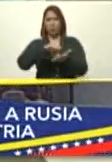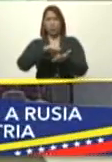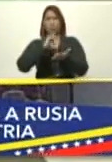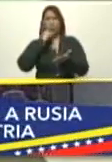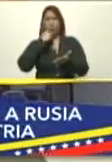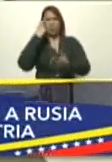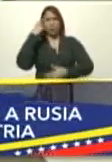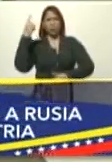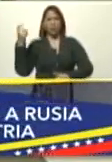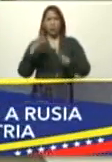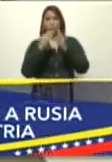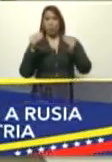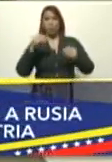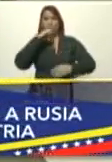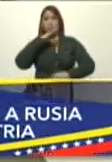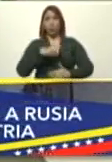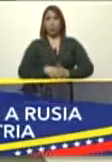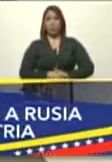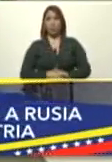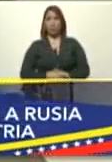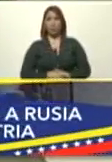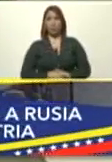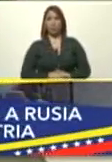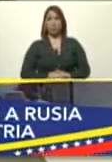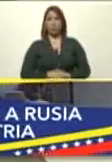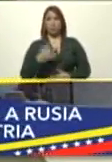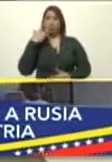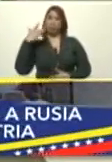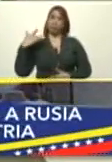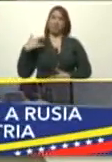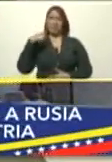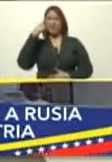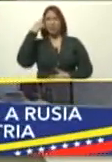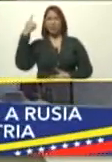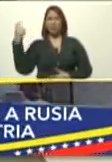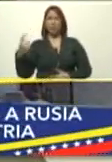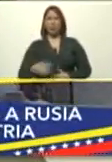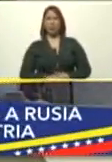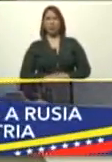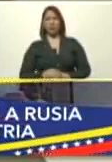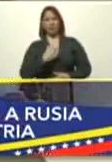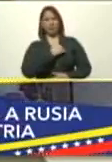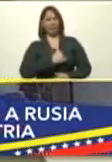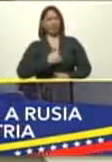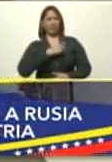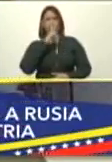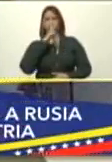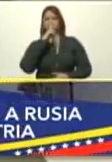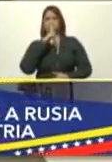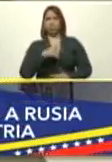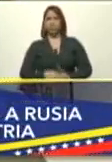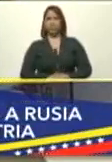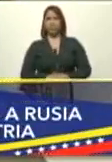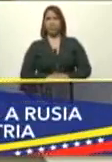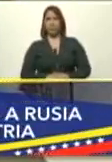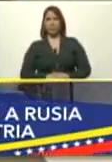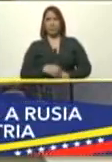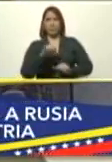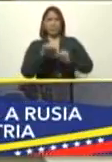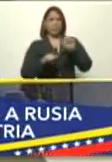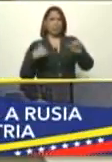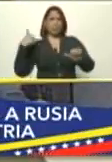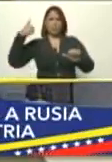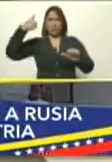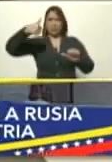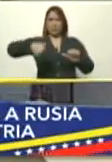Sueño de toda la historia de las élites, es el sueño trágico de siglos de las